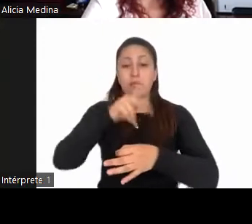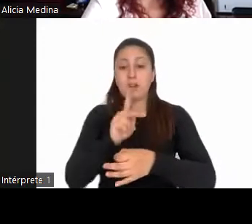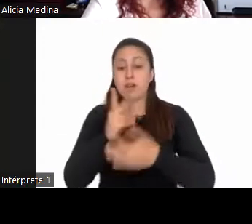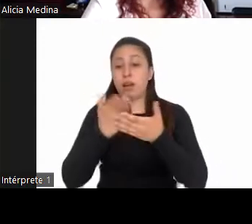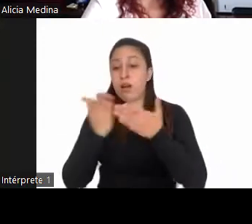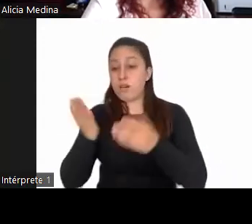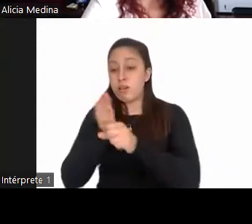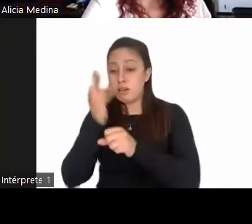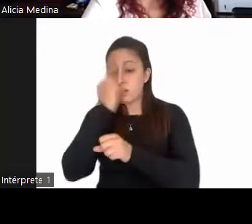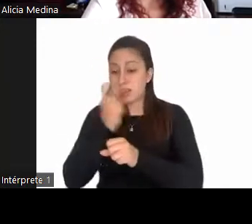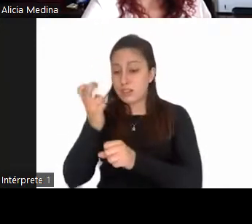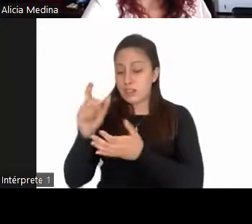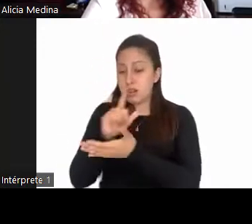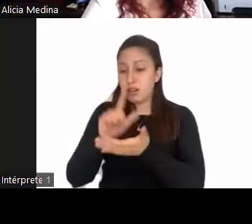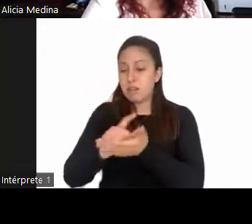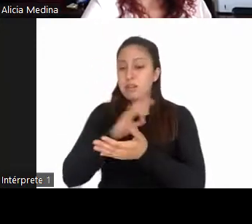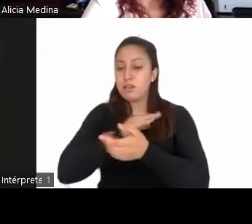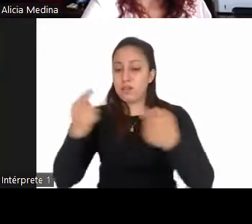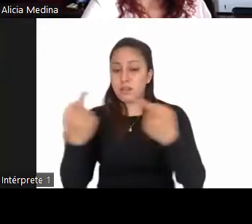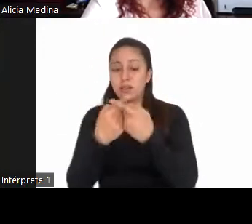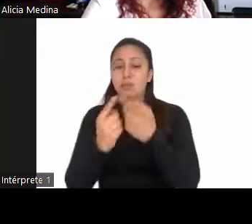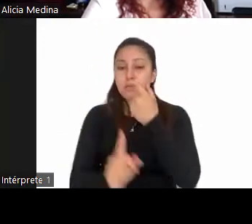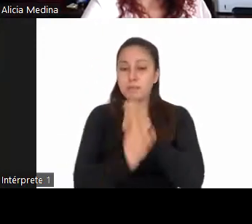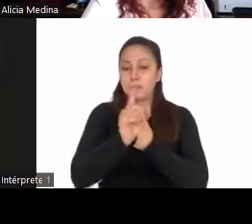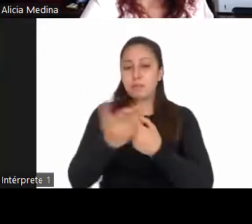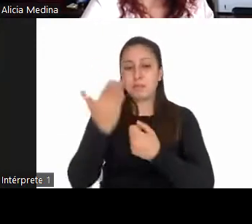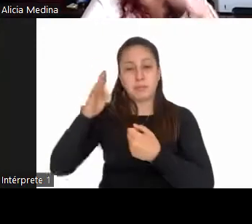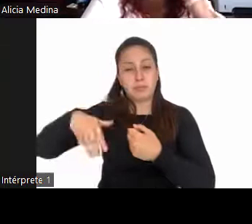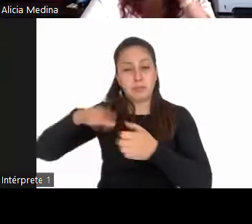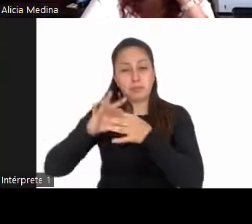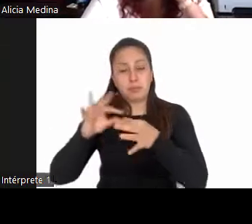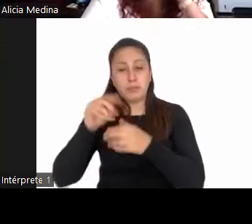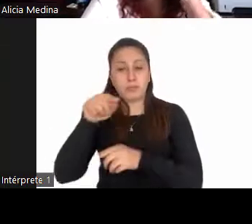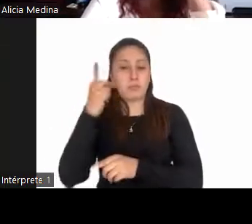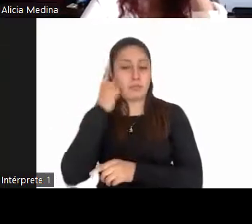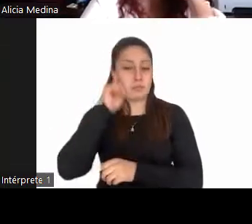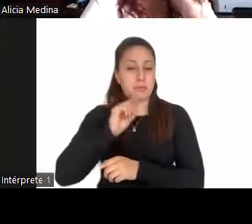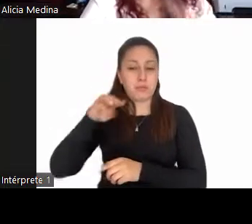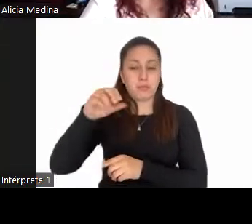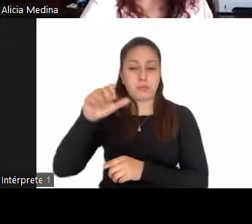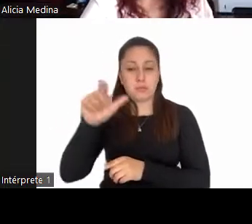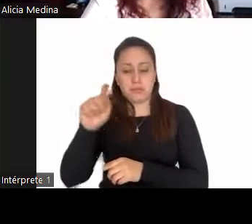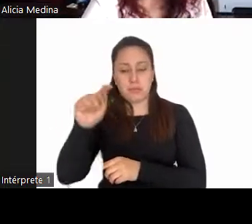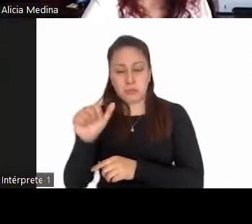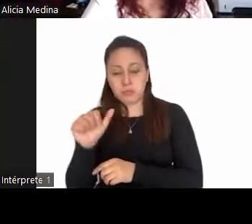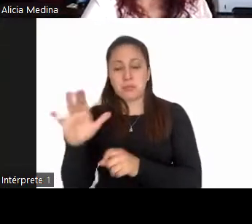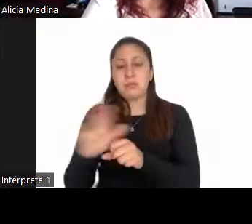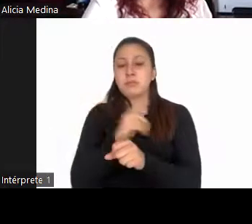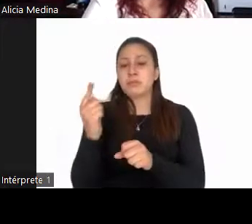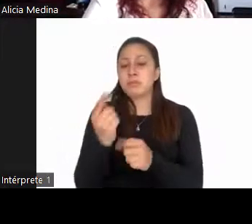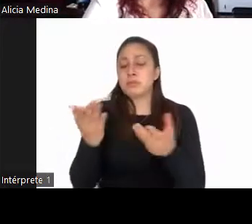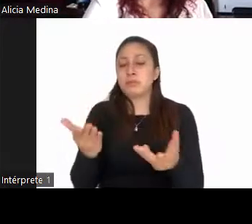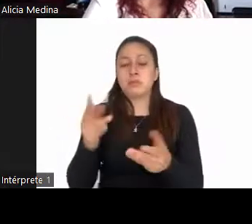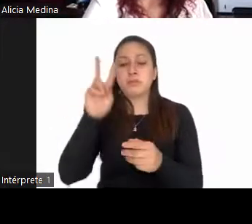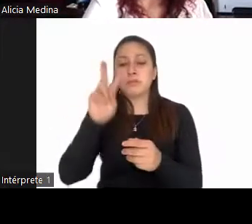ley, genera un problema muy grave, como lo decía la diputada Maxta en su discurso, porque no queda